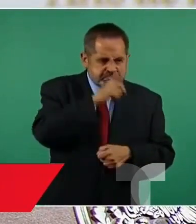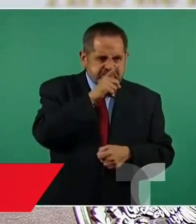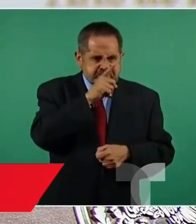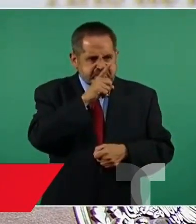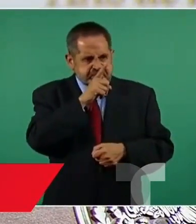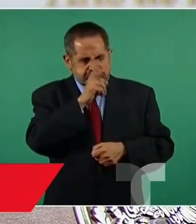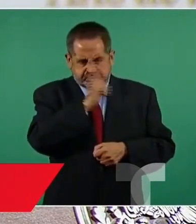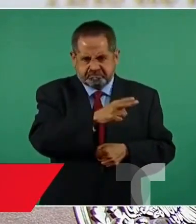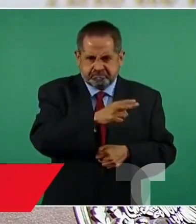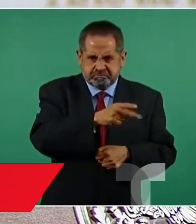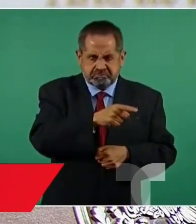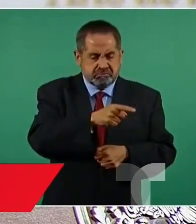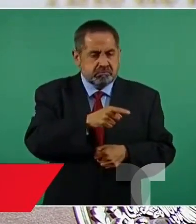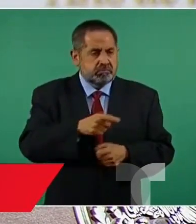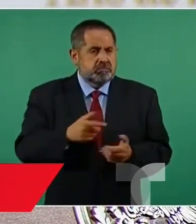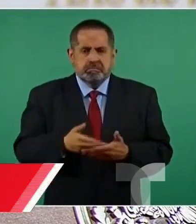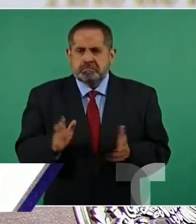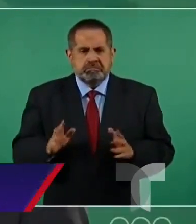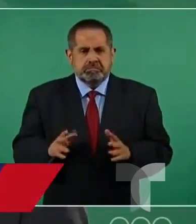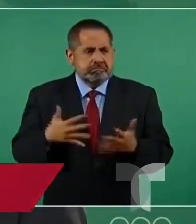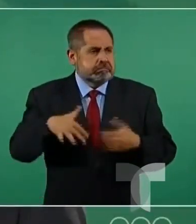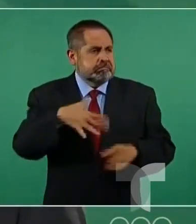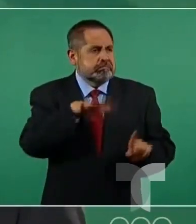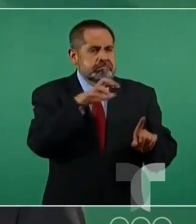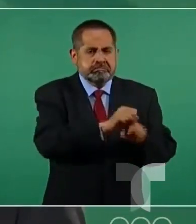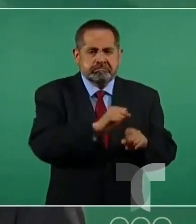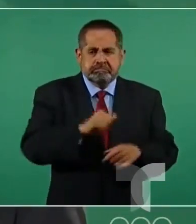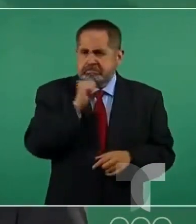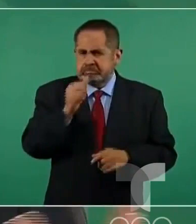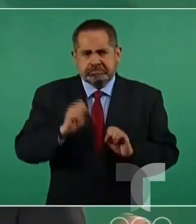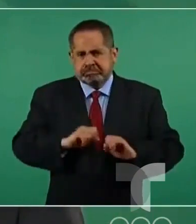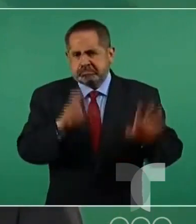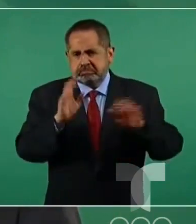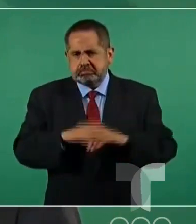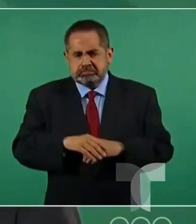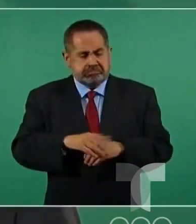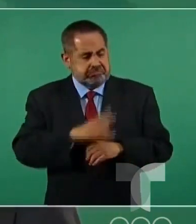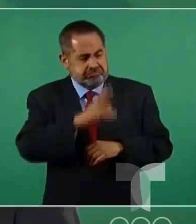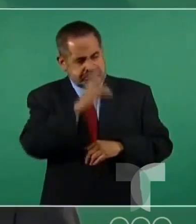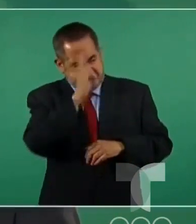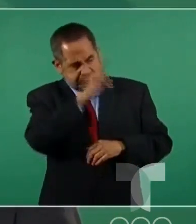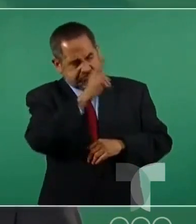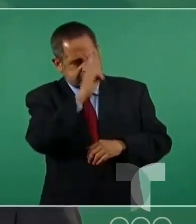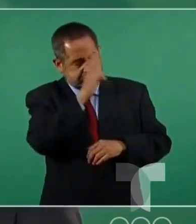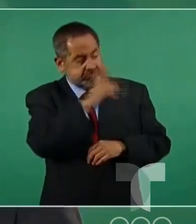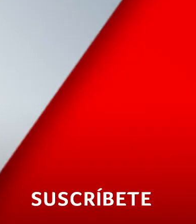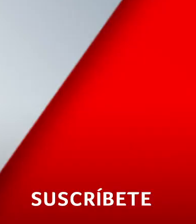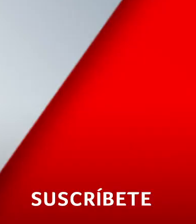Ahora no se persigue a nadie, no se censura a nadie.